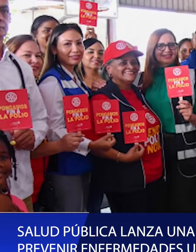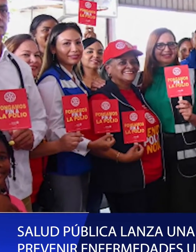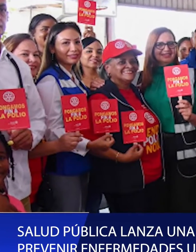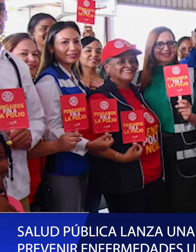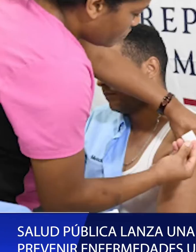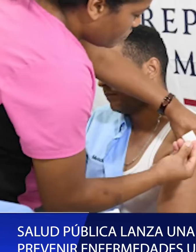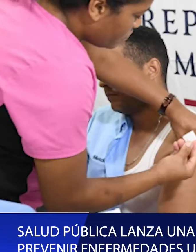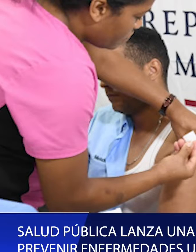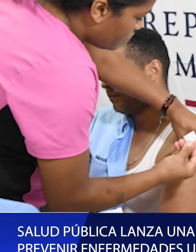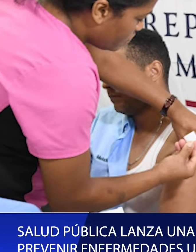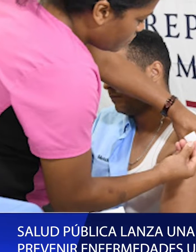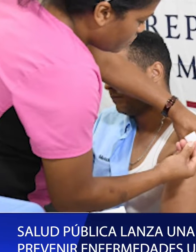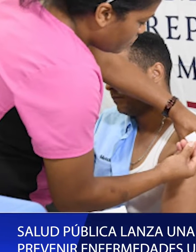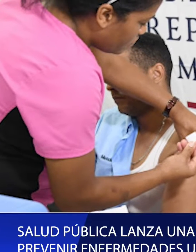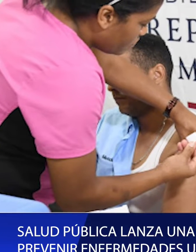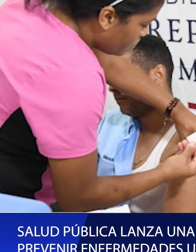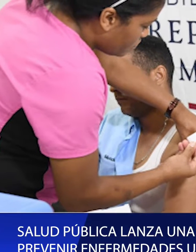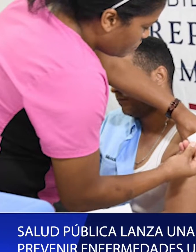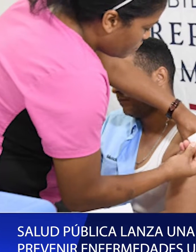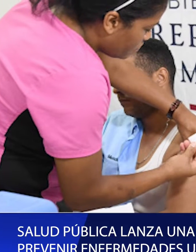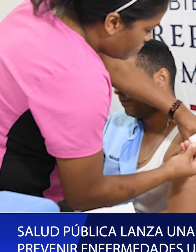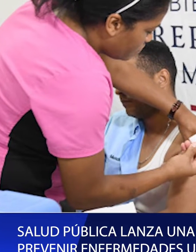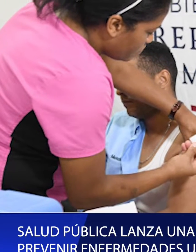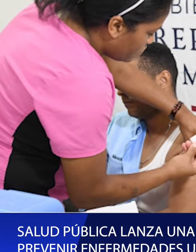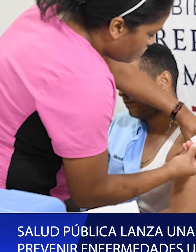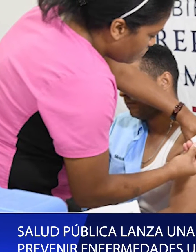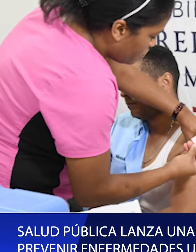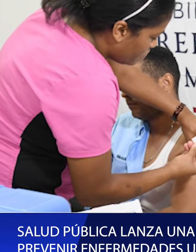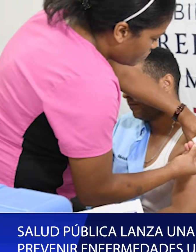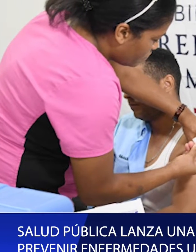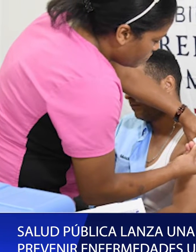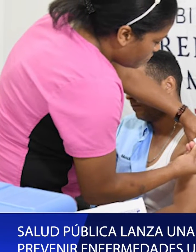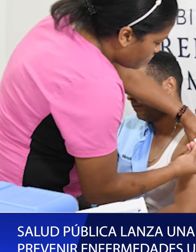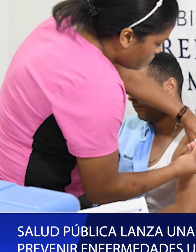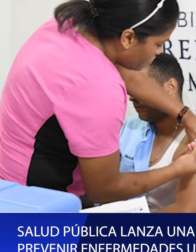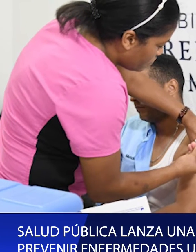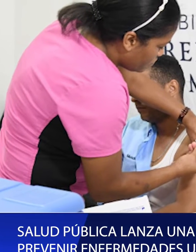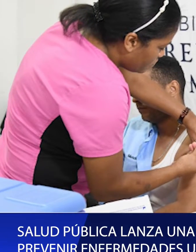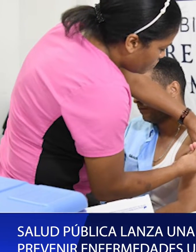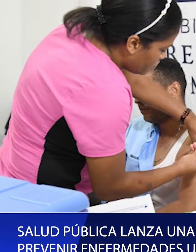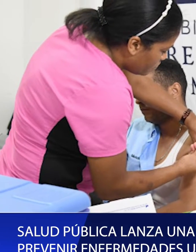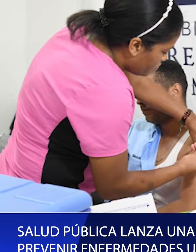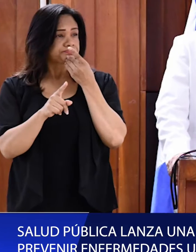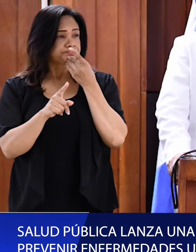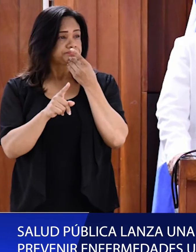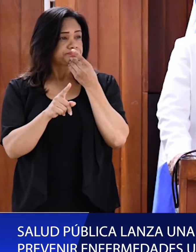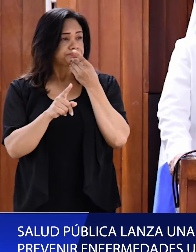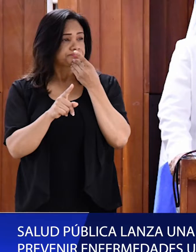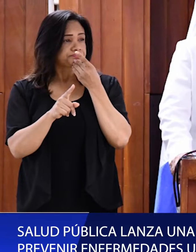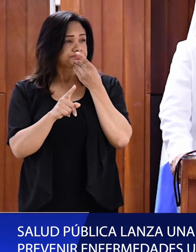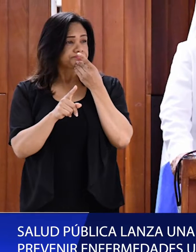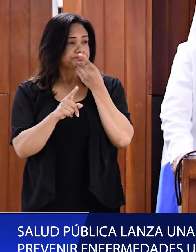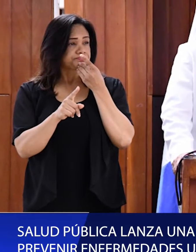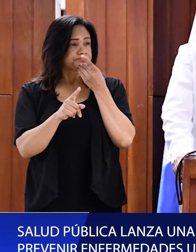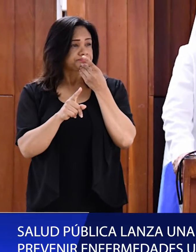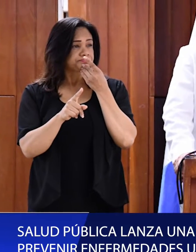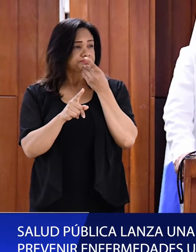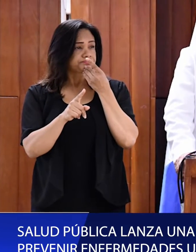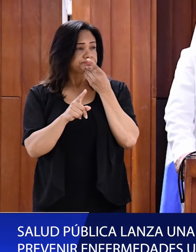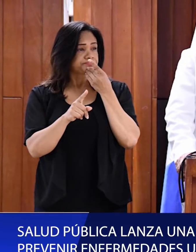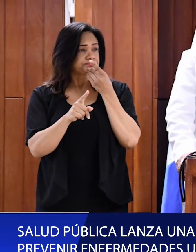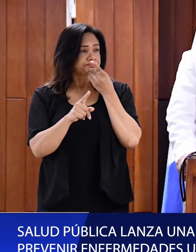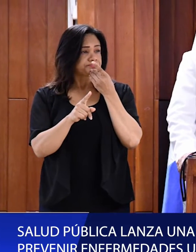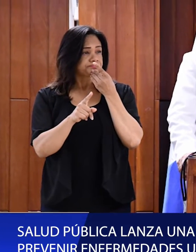los miércoles, el Ministerio de Salud Pública, Dr. Daniel Rivera, resaltó que con esa iniciativa se busca